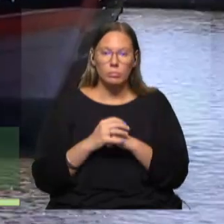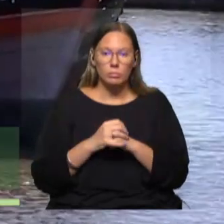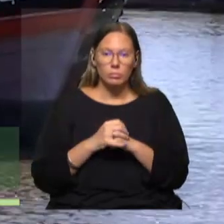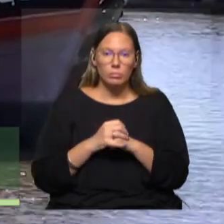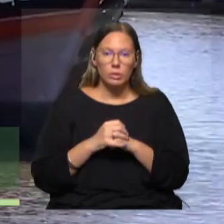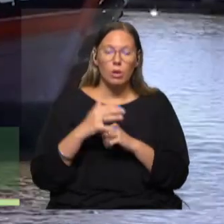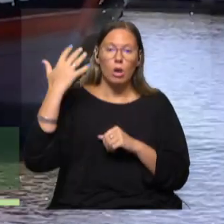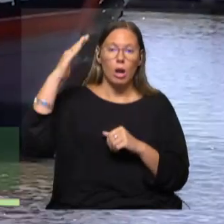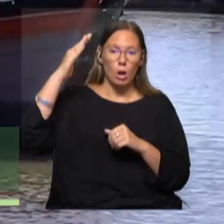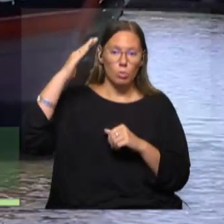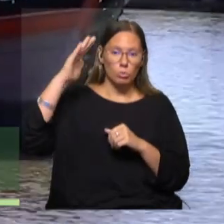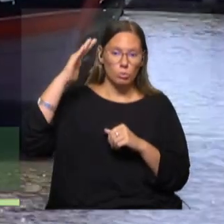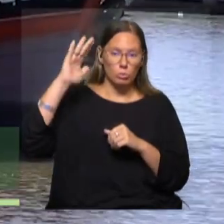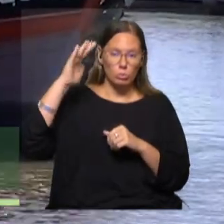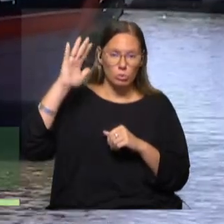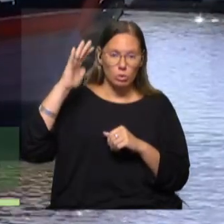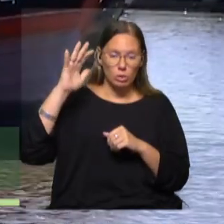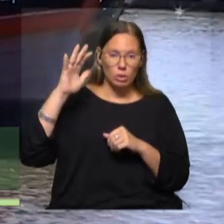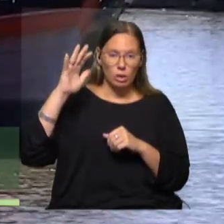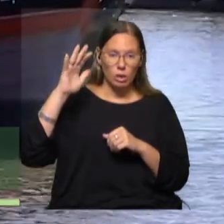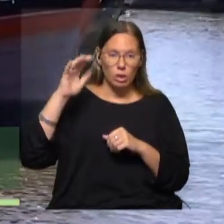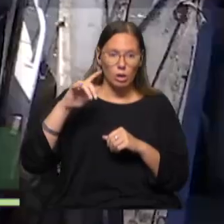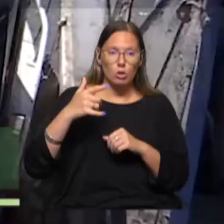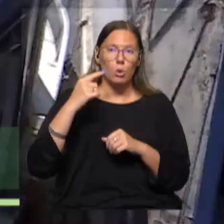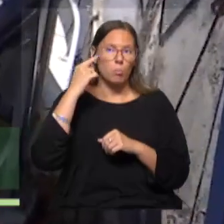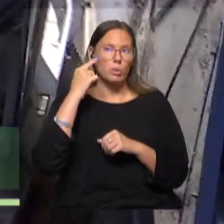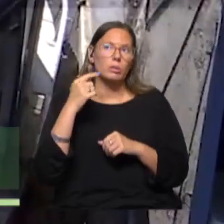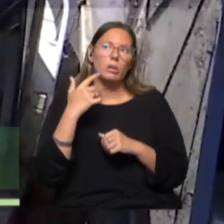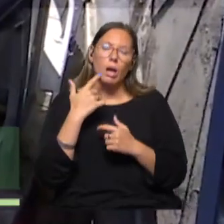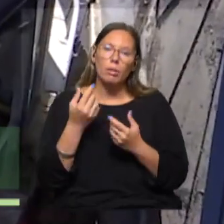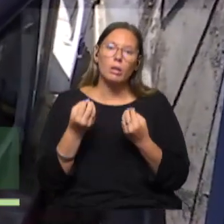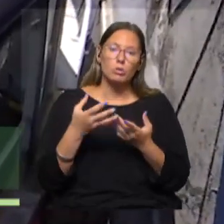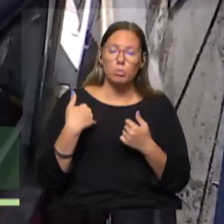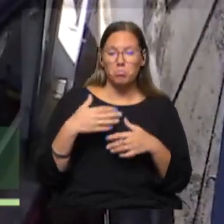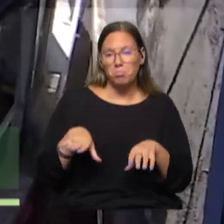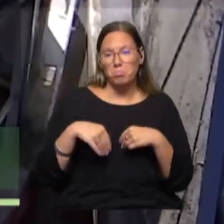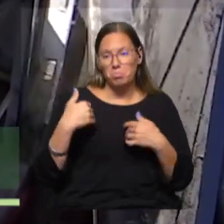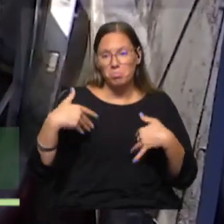Con las autoridades que no ponen, a esto no le ponen un pienso, ¿no? Son permisarios